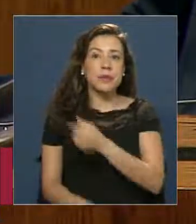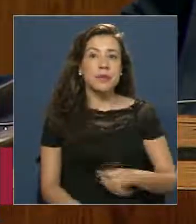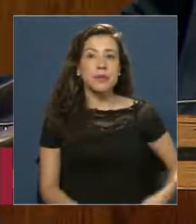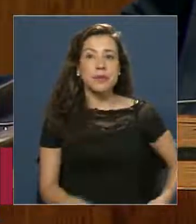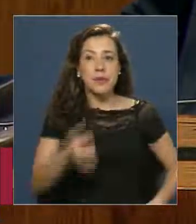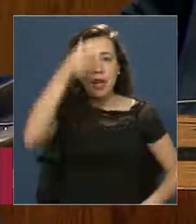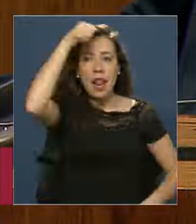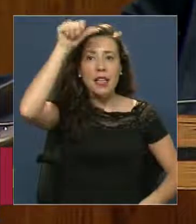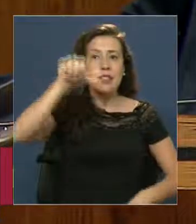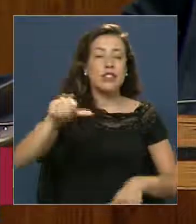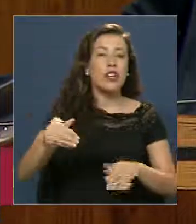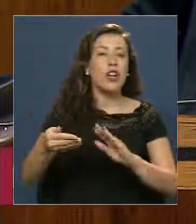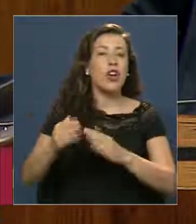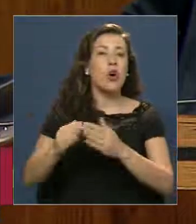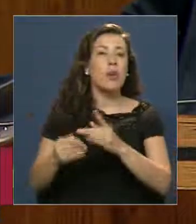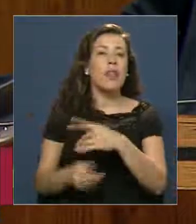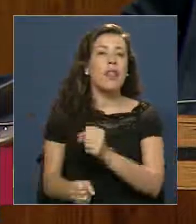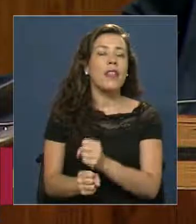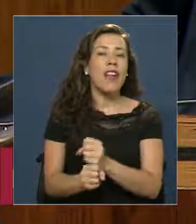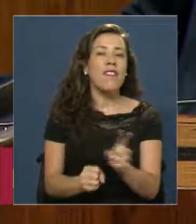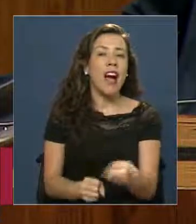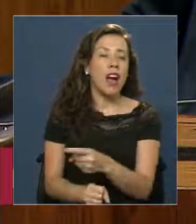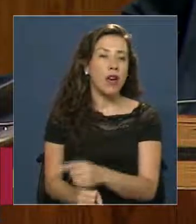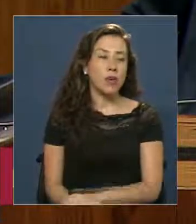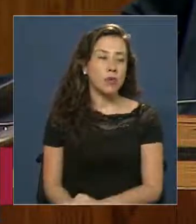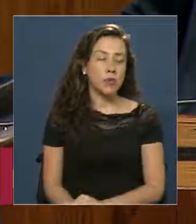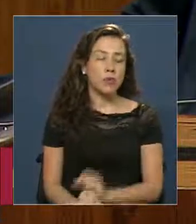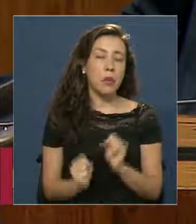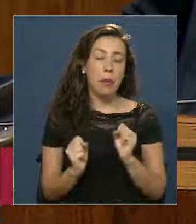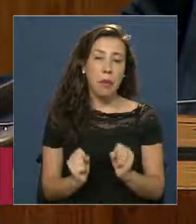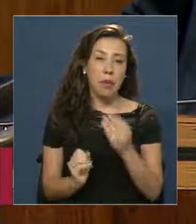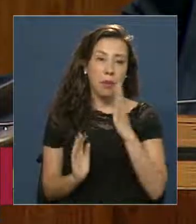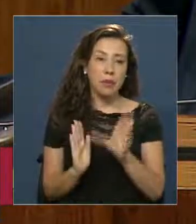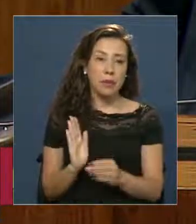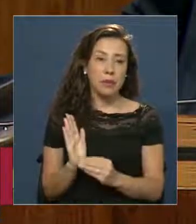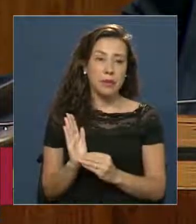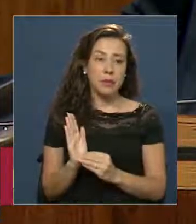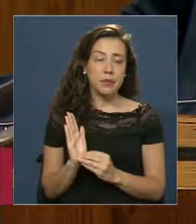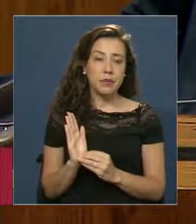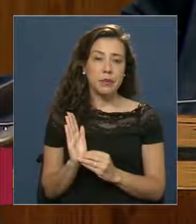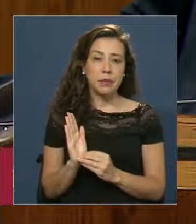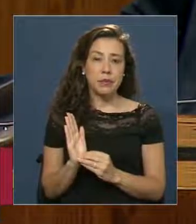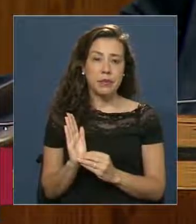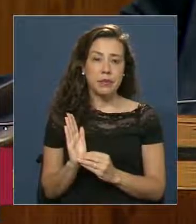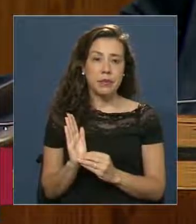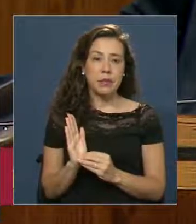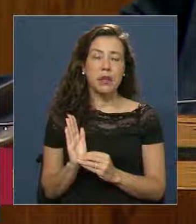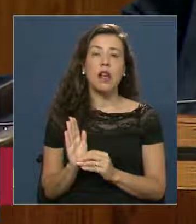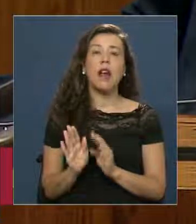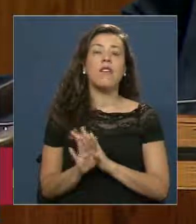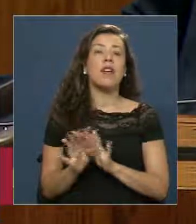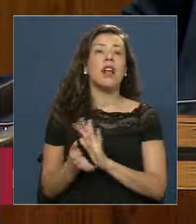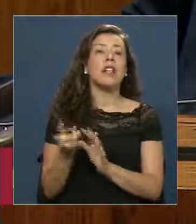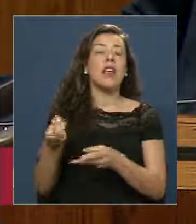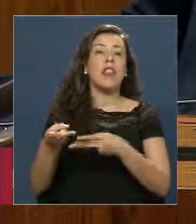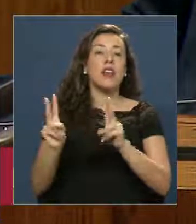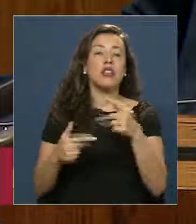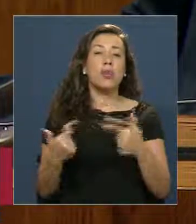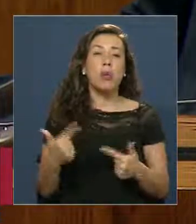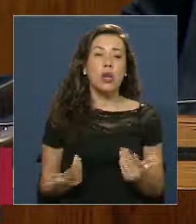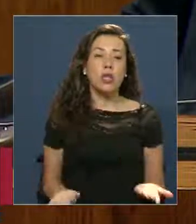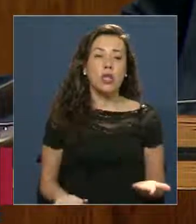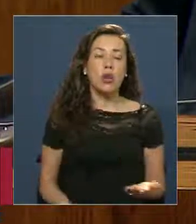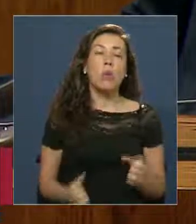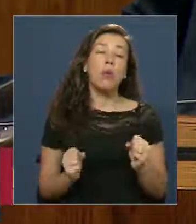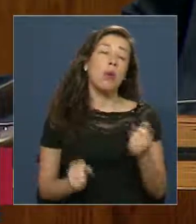las penas comunitarias, de trabajos comunitarios, puede incluir la pérdida de derechos políticos. Porque